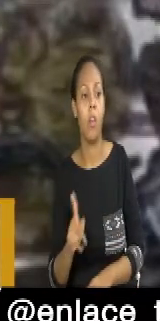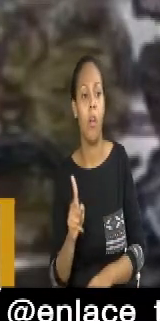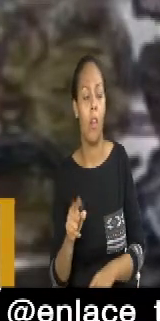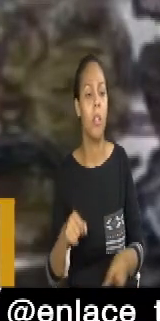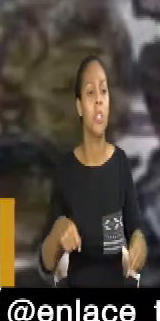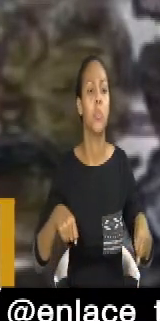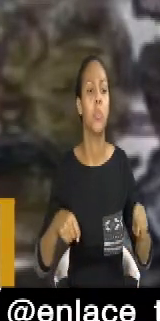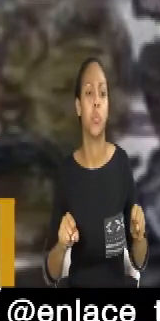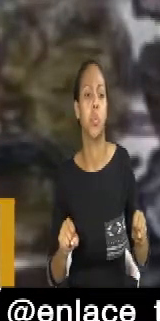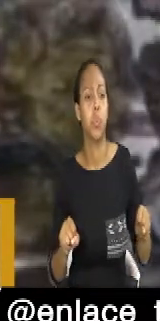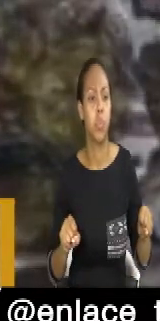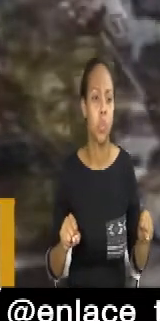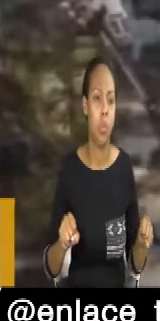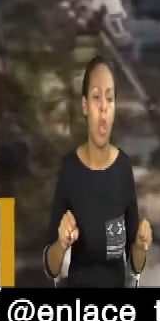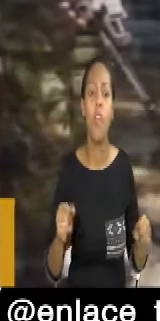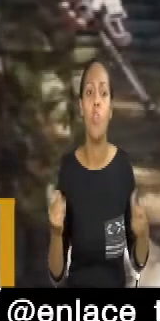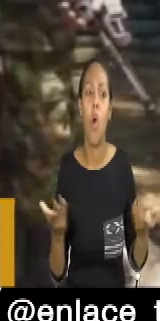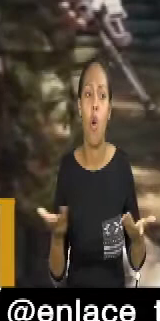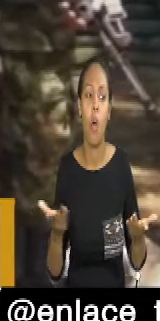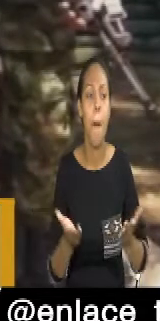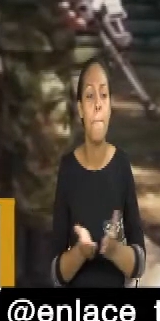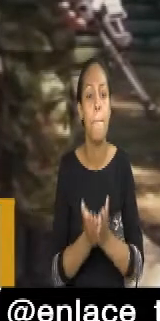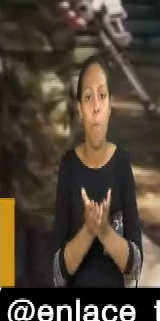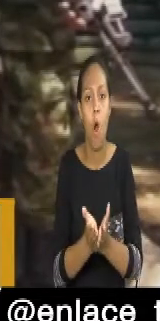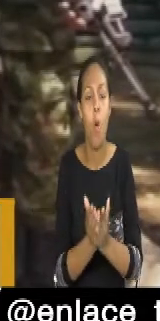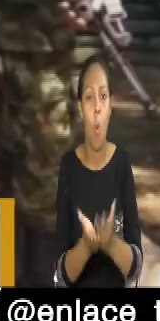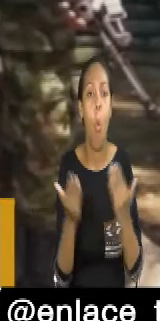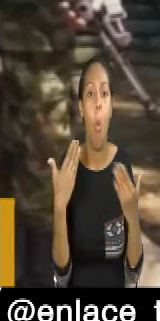municipio de Puerto Wilches hacia Barranca Bermeja.